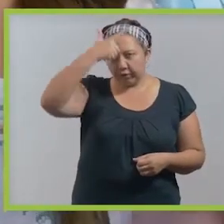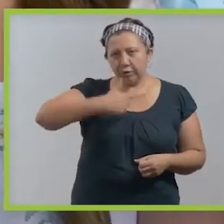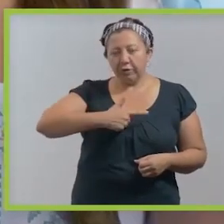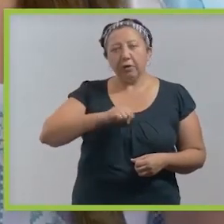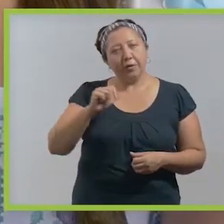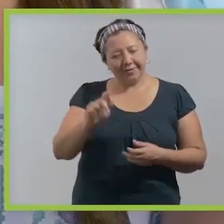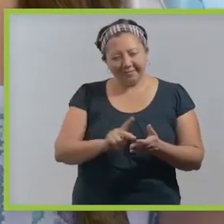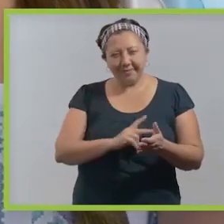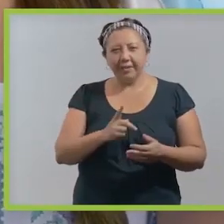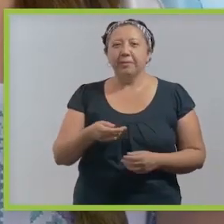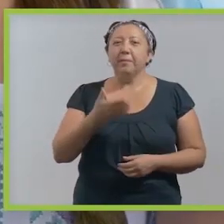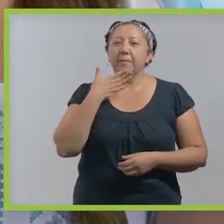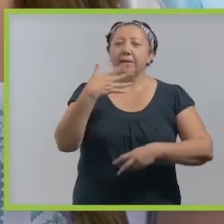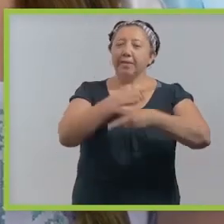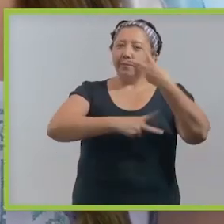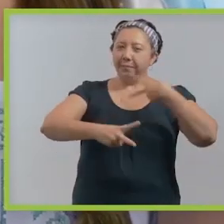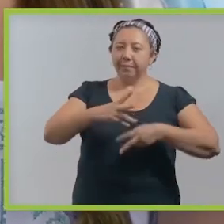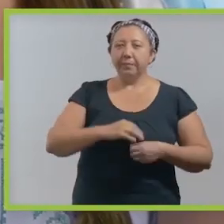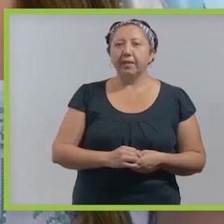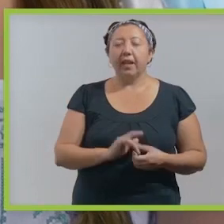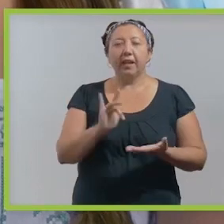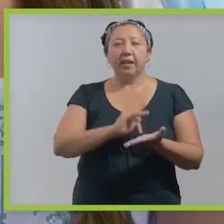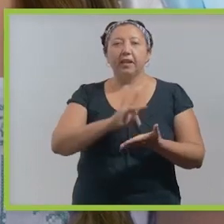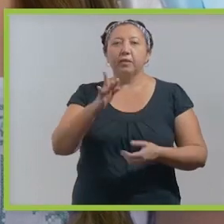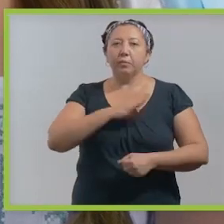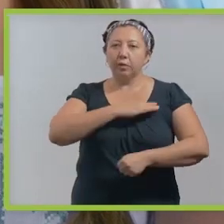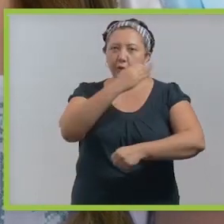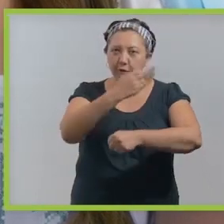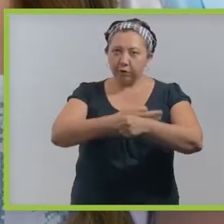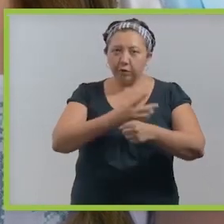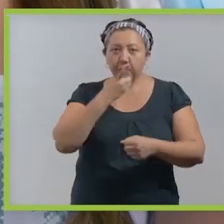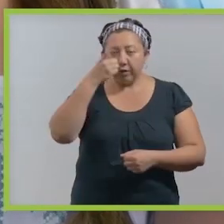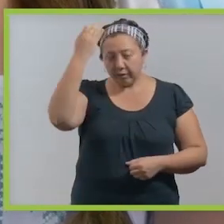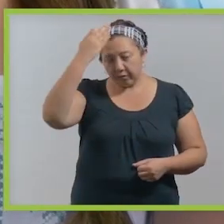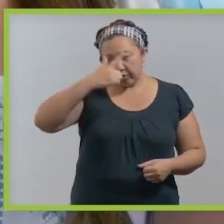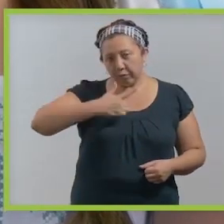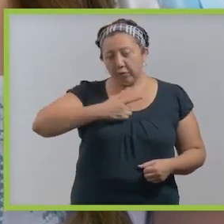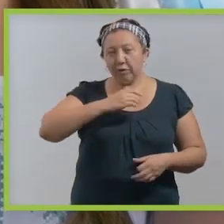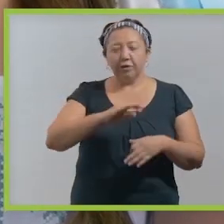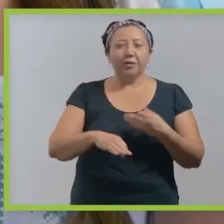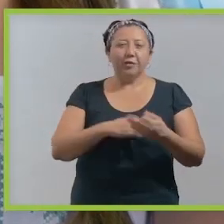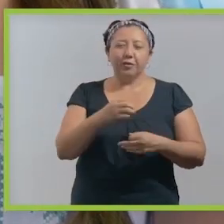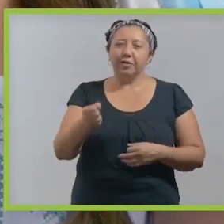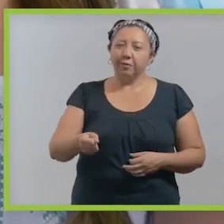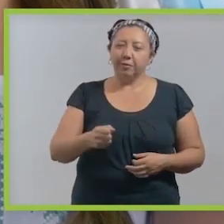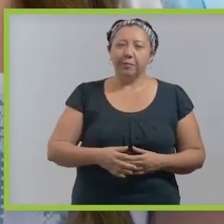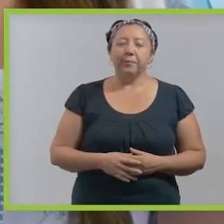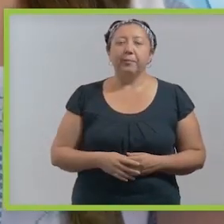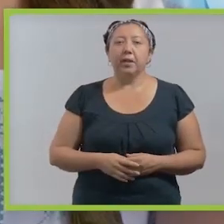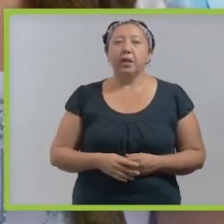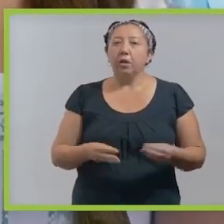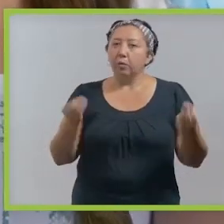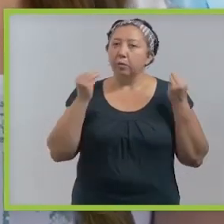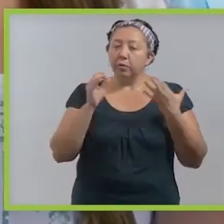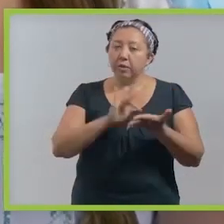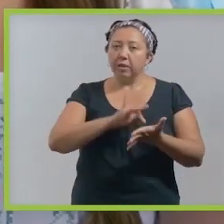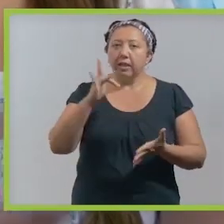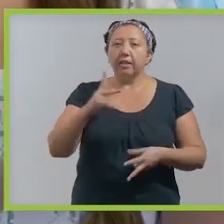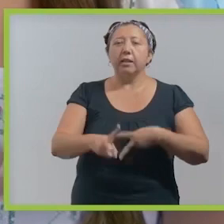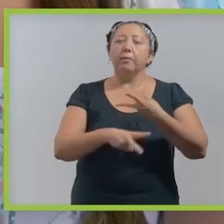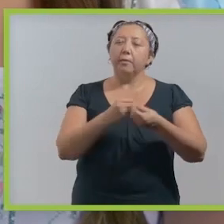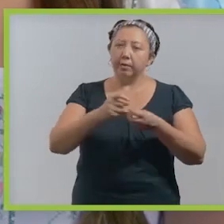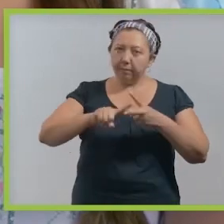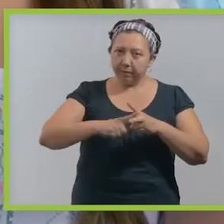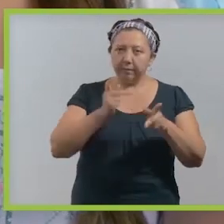noche, una ocasión más, bienvenido. Gracias, Libden, muy buenas noches, un saludo para ti y para todo tu auditorio. Muchísimas gracias.